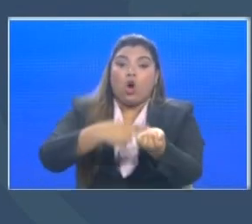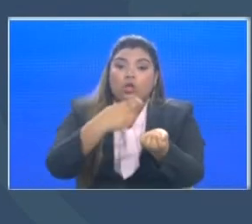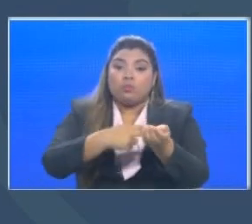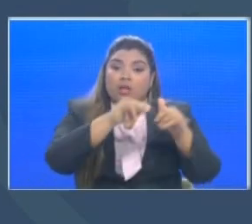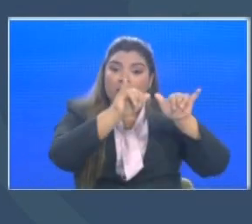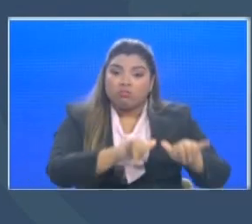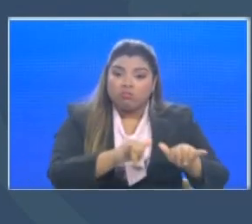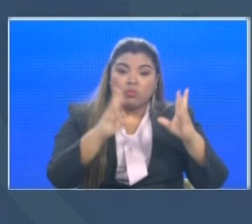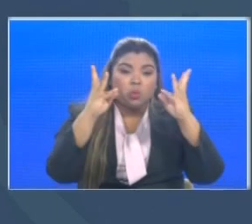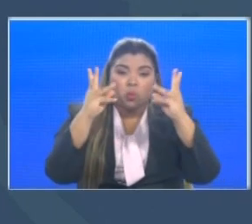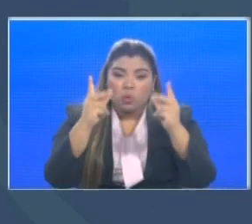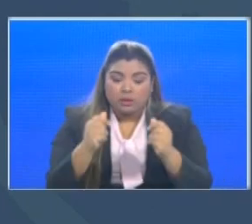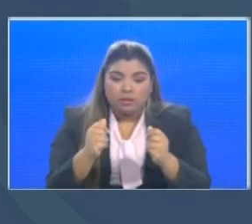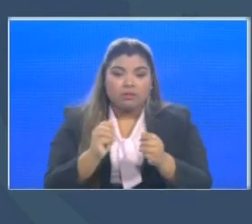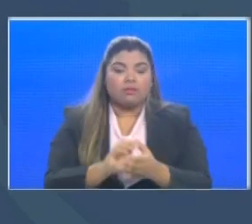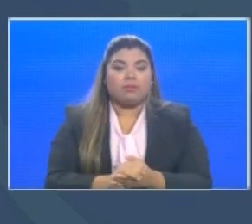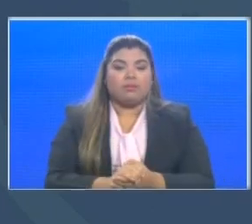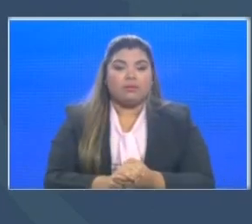hospitalizados tenemos